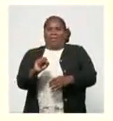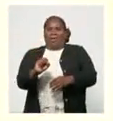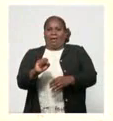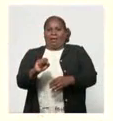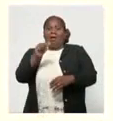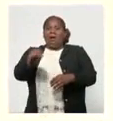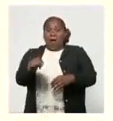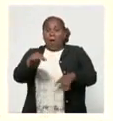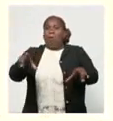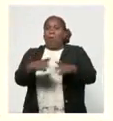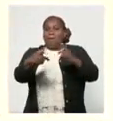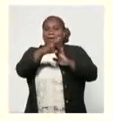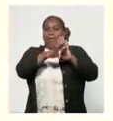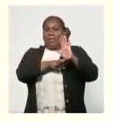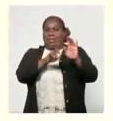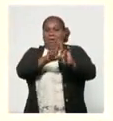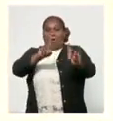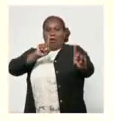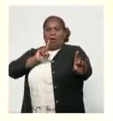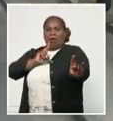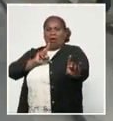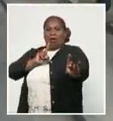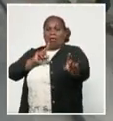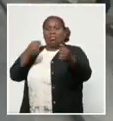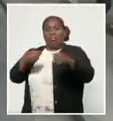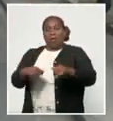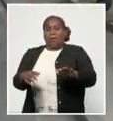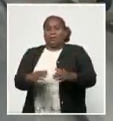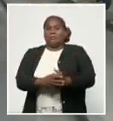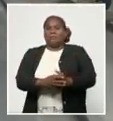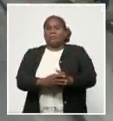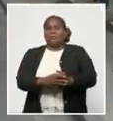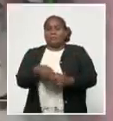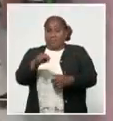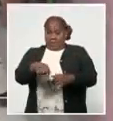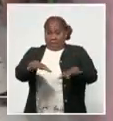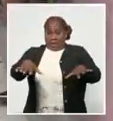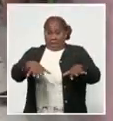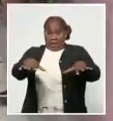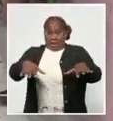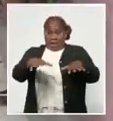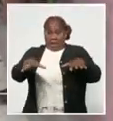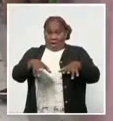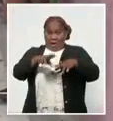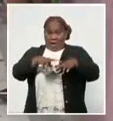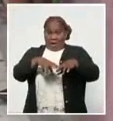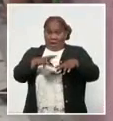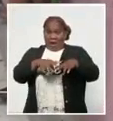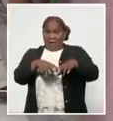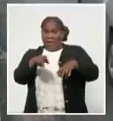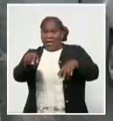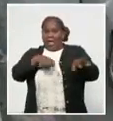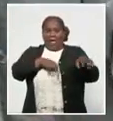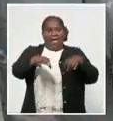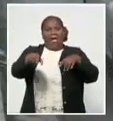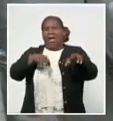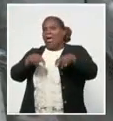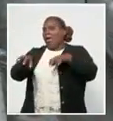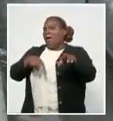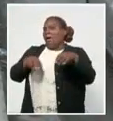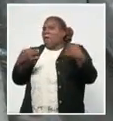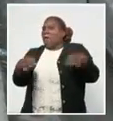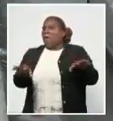medidas higiénicas y estar separados y tener distancia social, sí. El actual escenario que muestra a la capital trae consigo a extremar el rigor